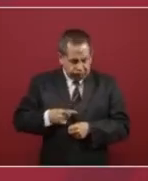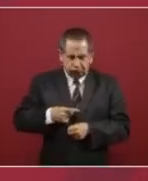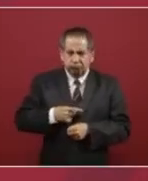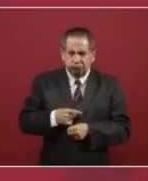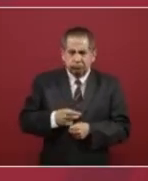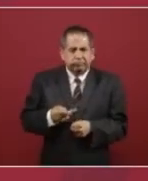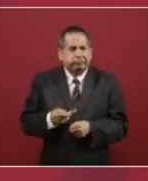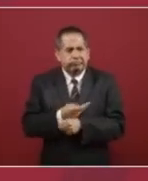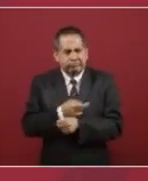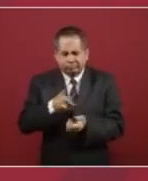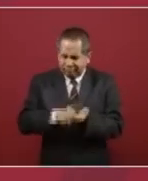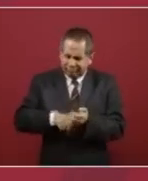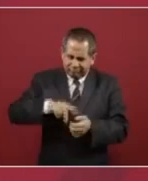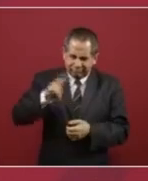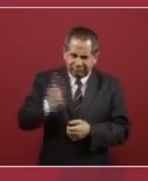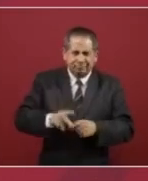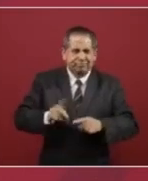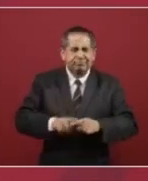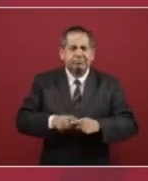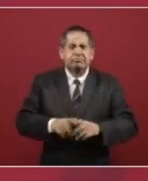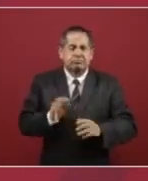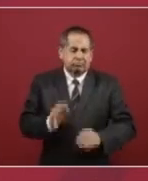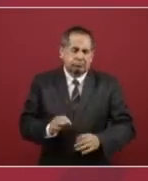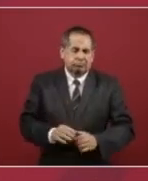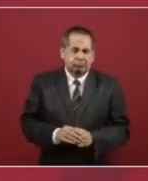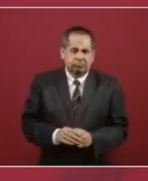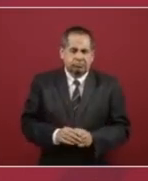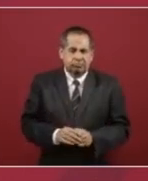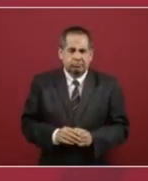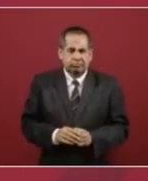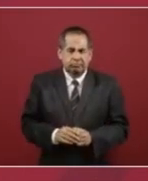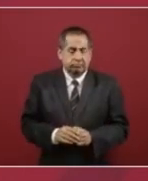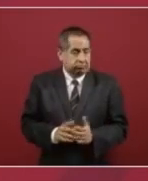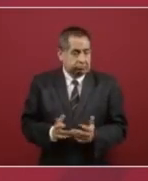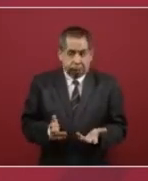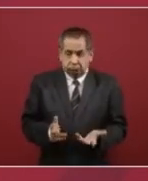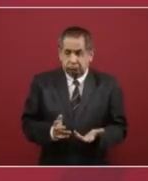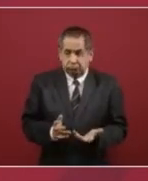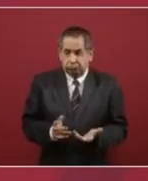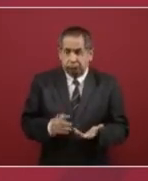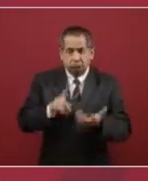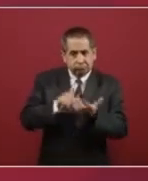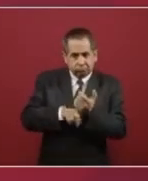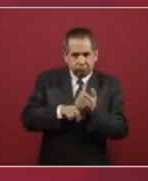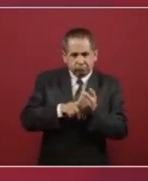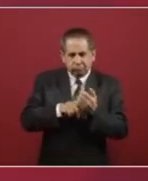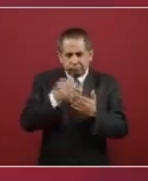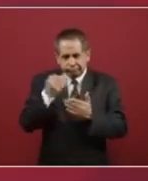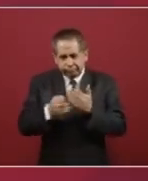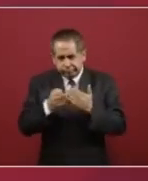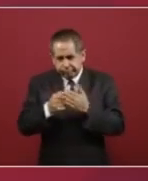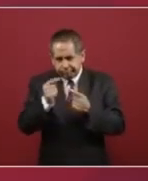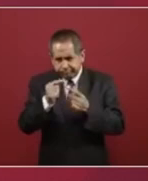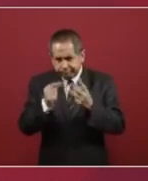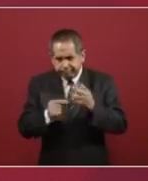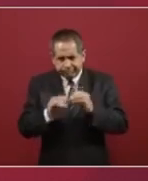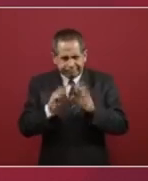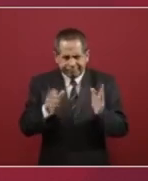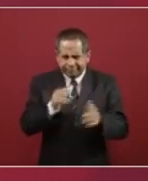qué pasó realmente. Todo lo que queda